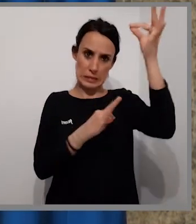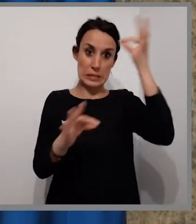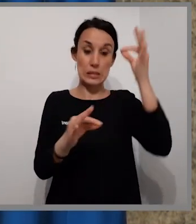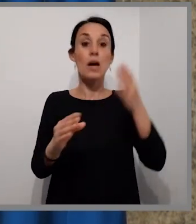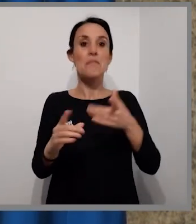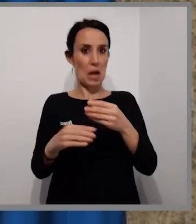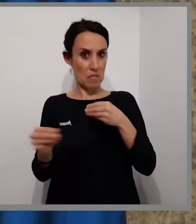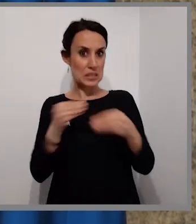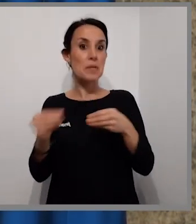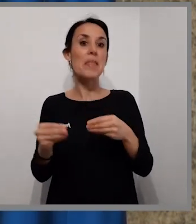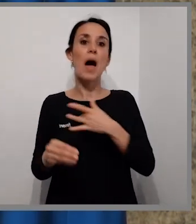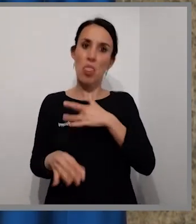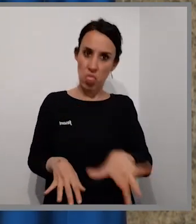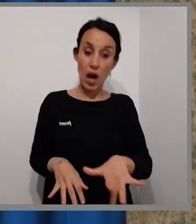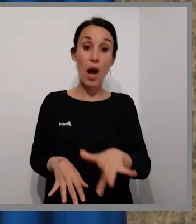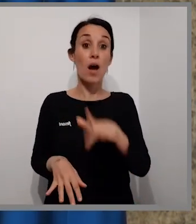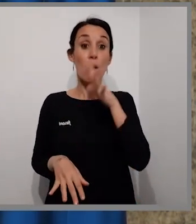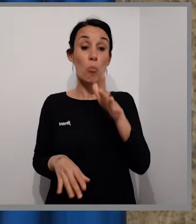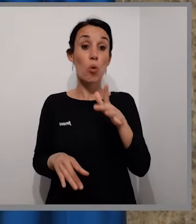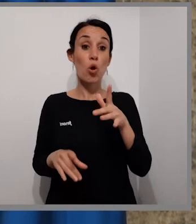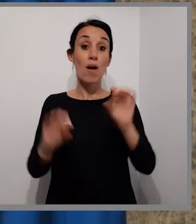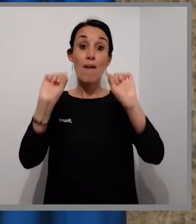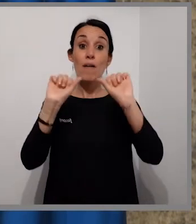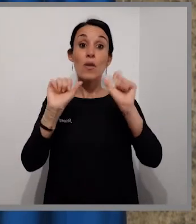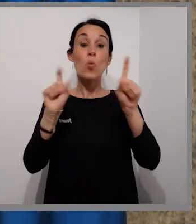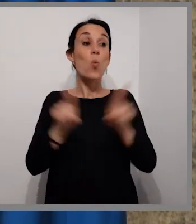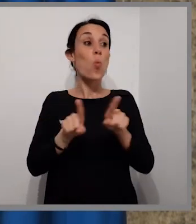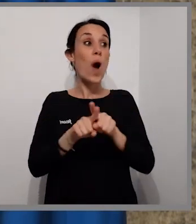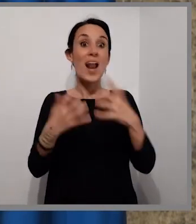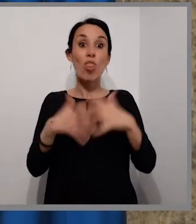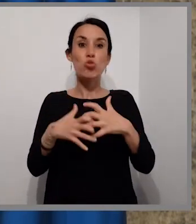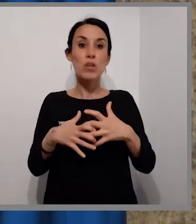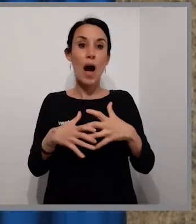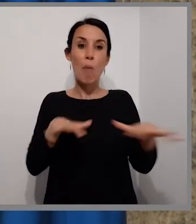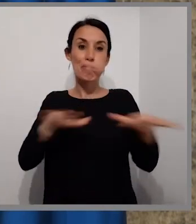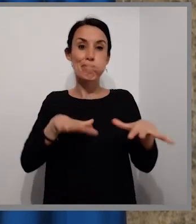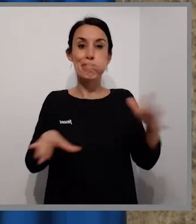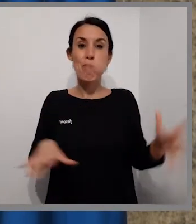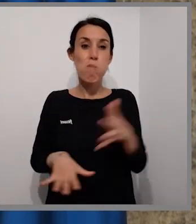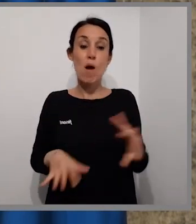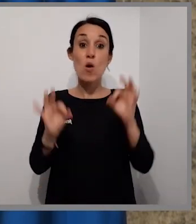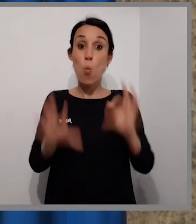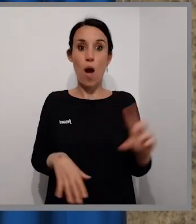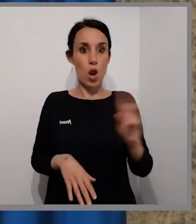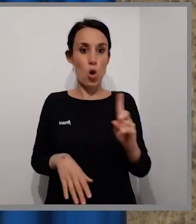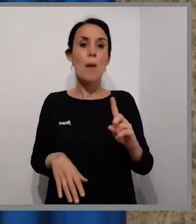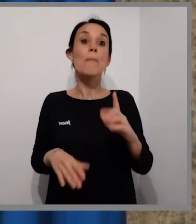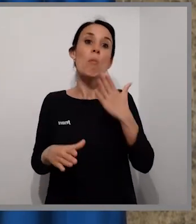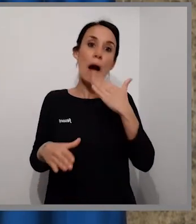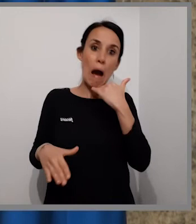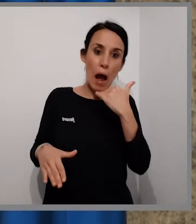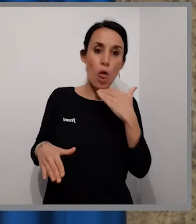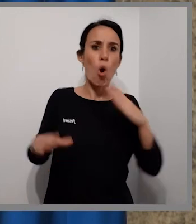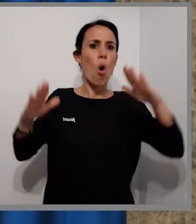pasada. Y la flexibilidad exigente se consiguió, porque no ha habido la misma actividad industrial, ni mucho menos, pero sí que por lo menos no se han